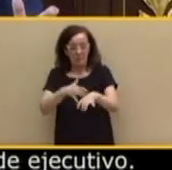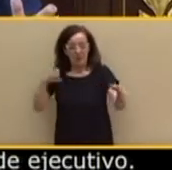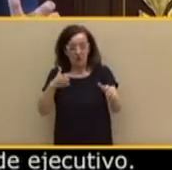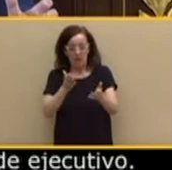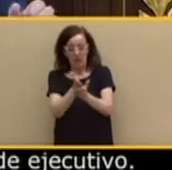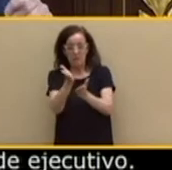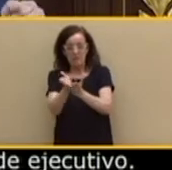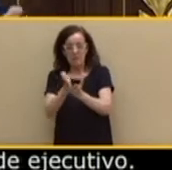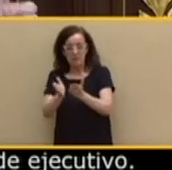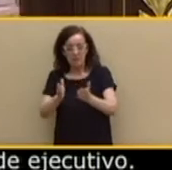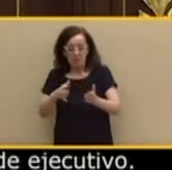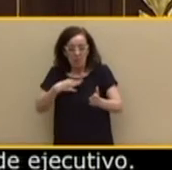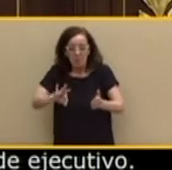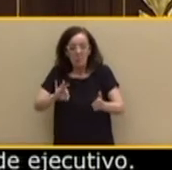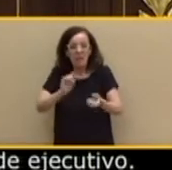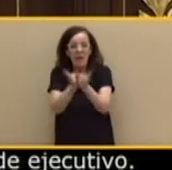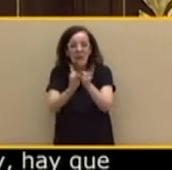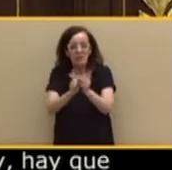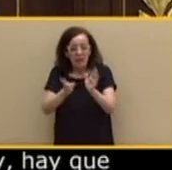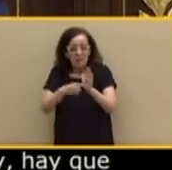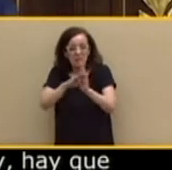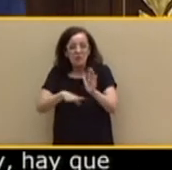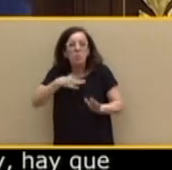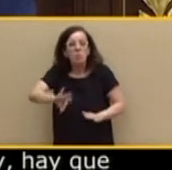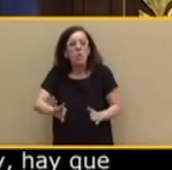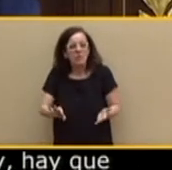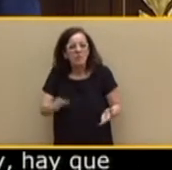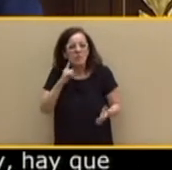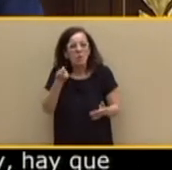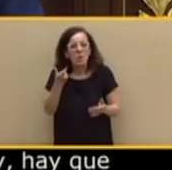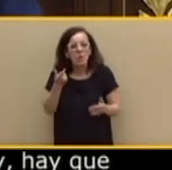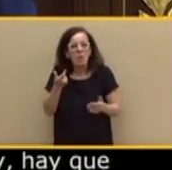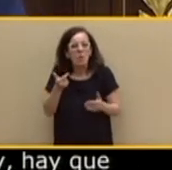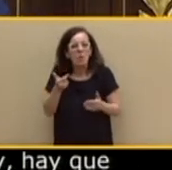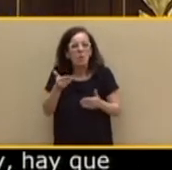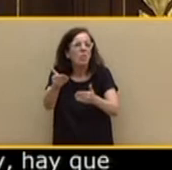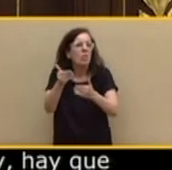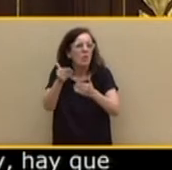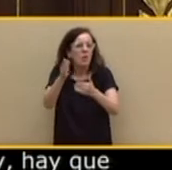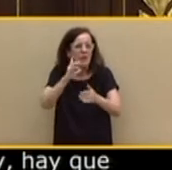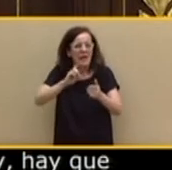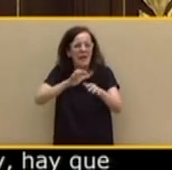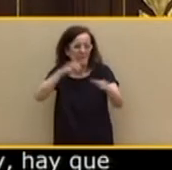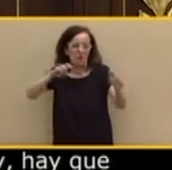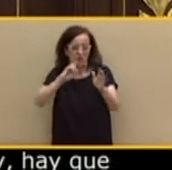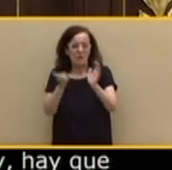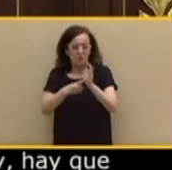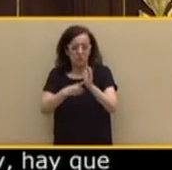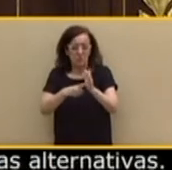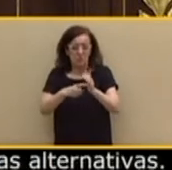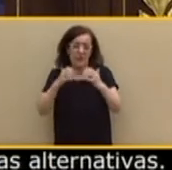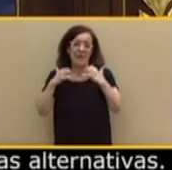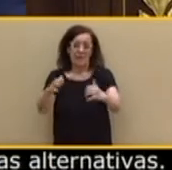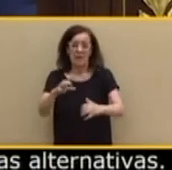leyes en este parlamento claro que puede haberlas a pesar del retraso que pueda producir la mayoría absoluta al partido popular en el senado pero si hay